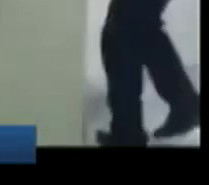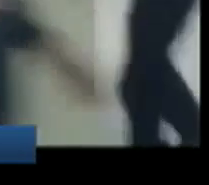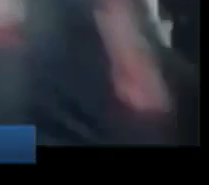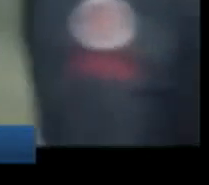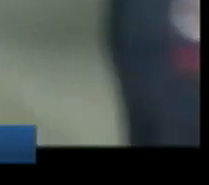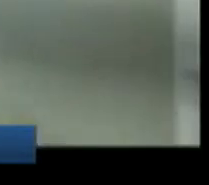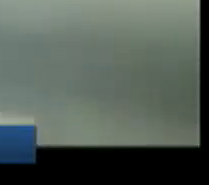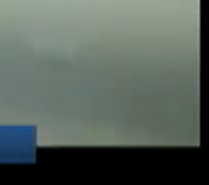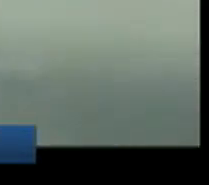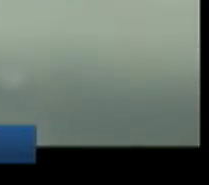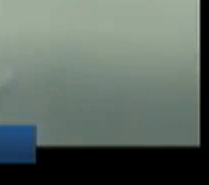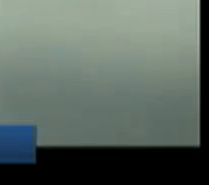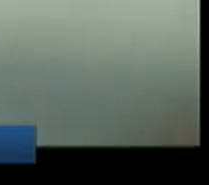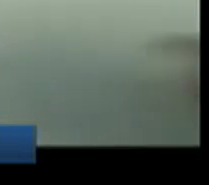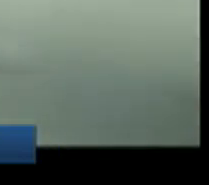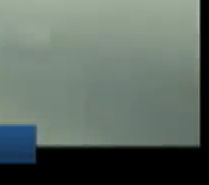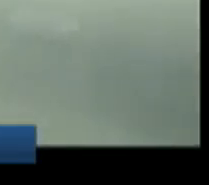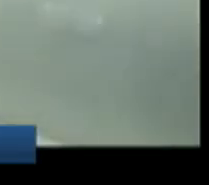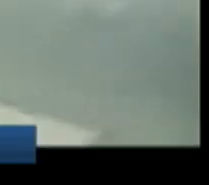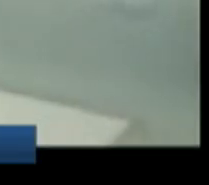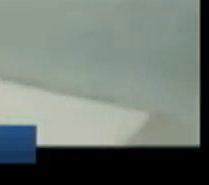varios heridos.